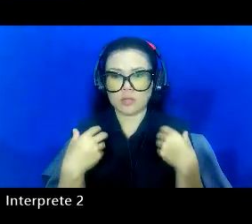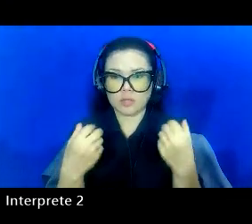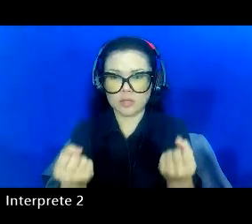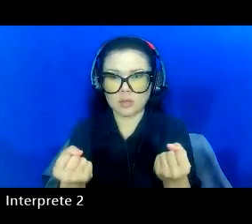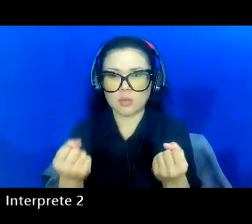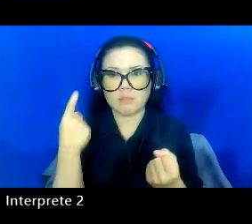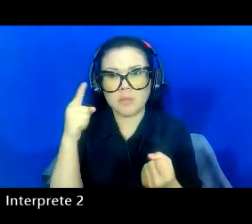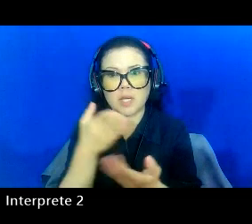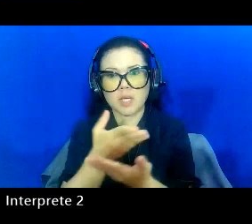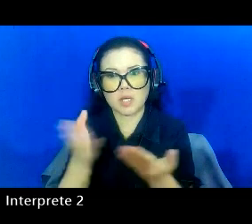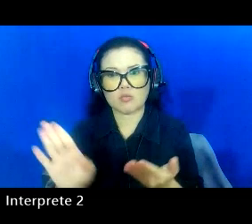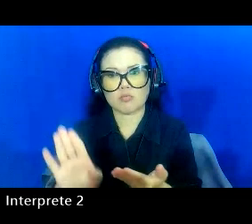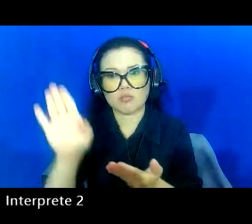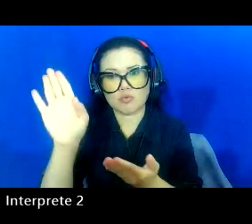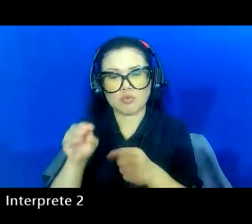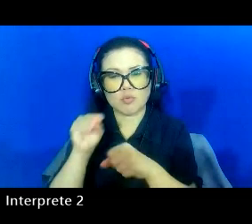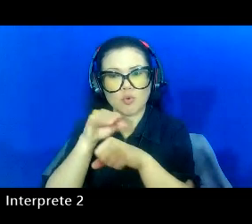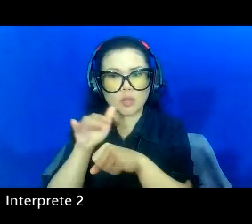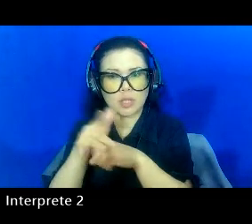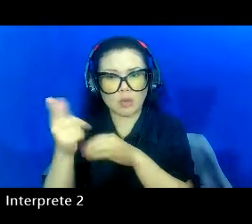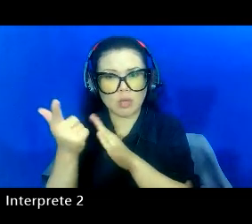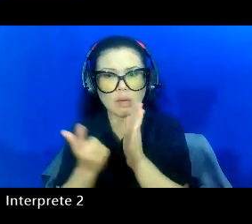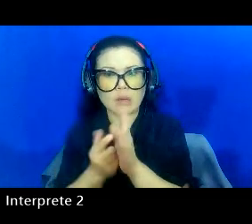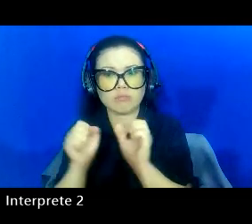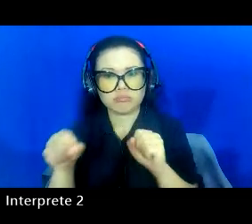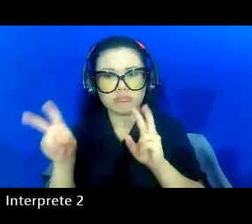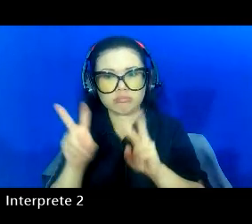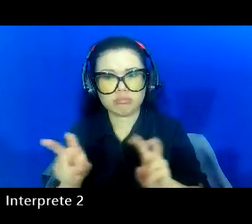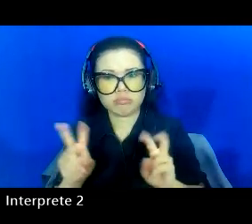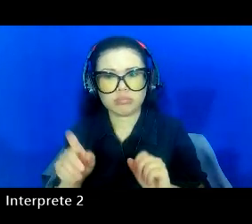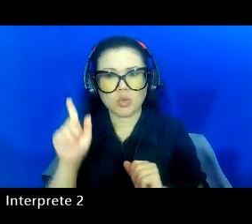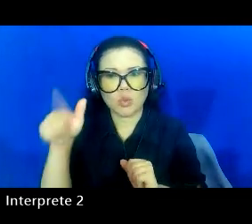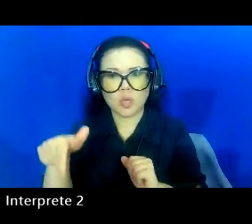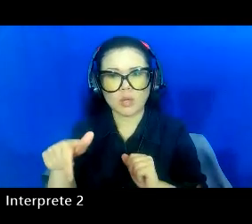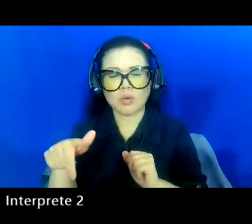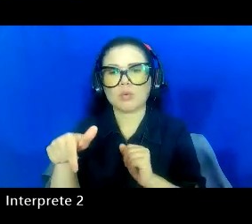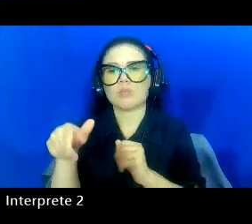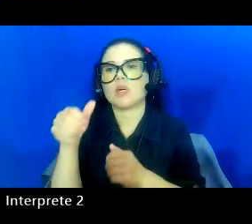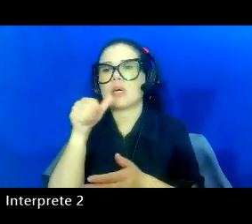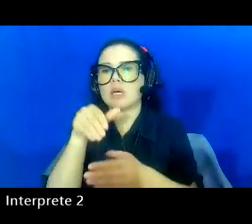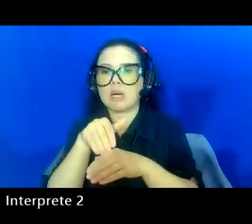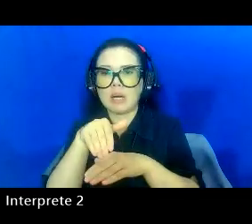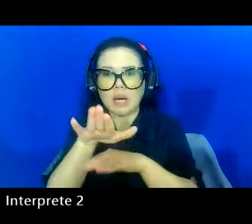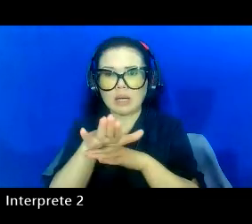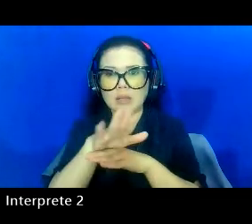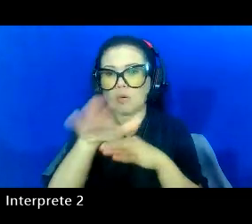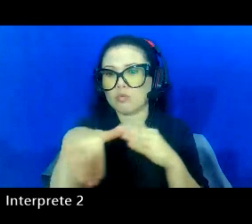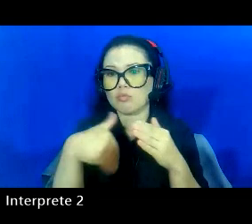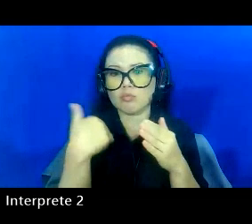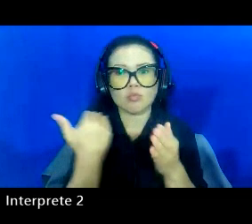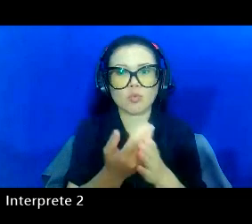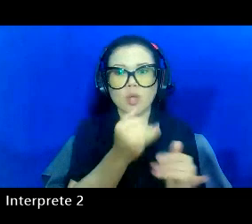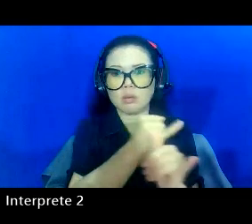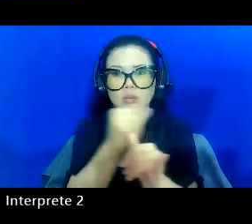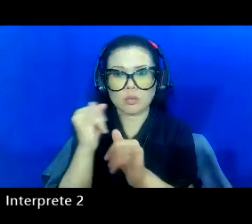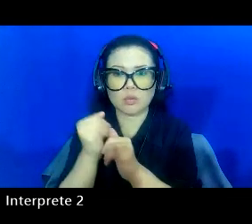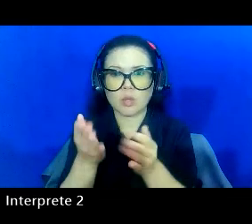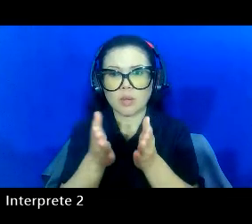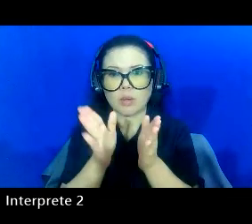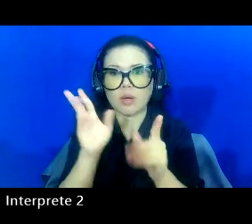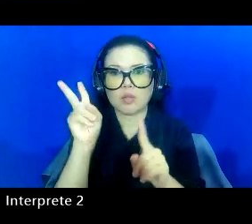equipo de asesores legales. Luego se enviarán las cartas de terminación final a todas las entidades que solicitaron los fondos. Se les brindará tiempo a las organizaciones